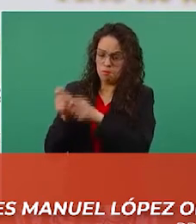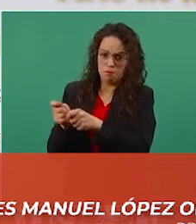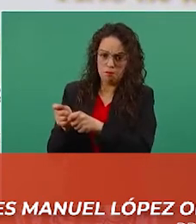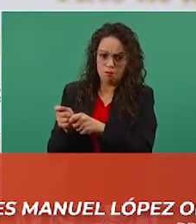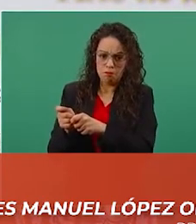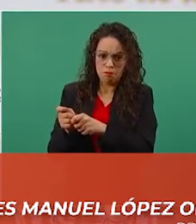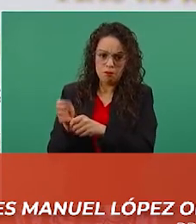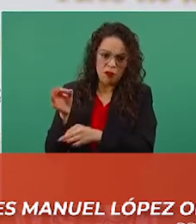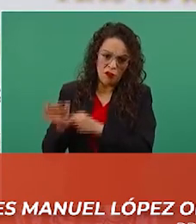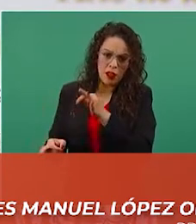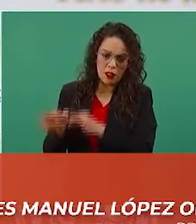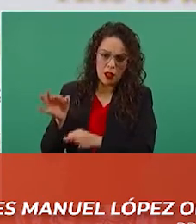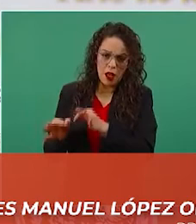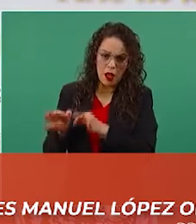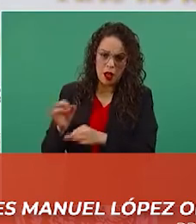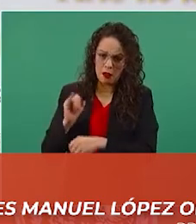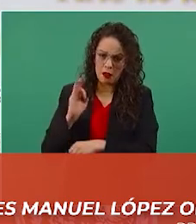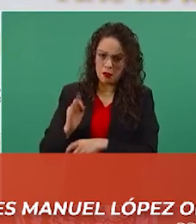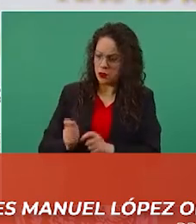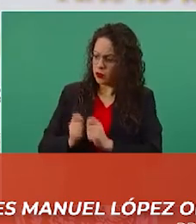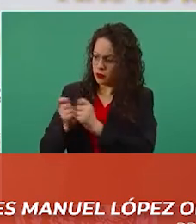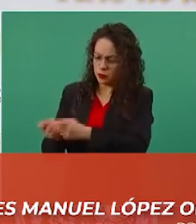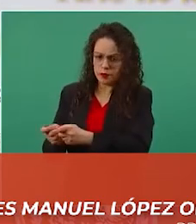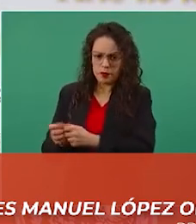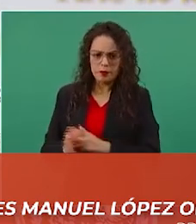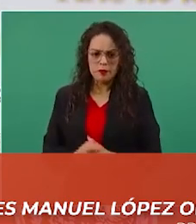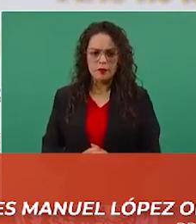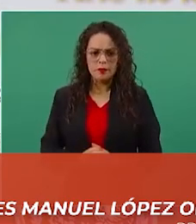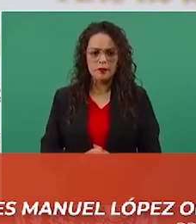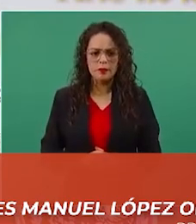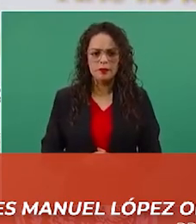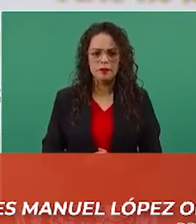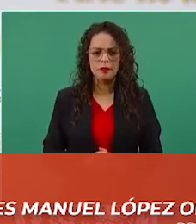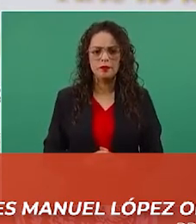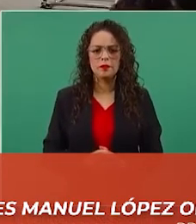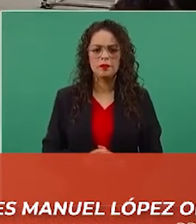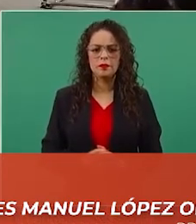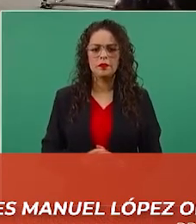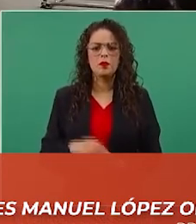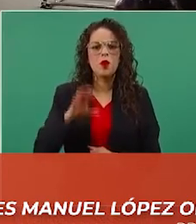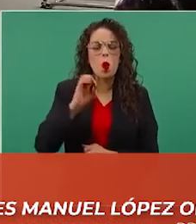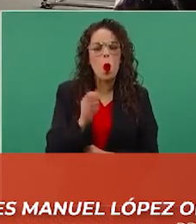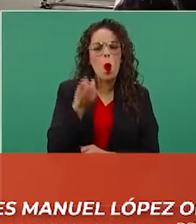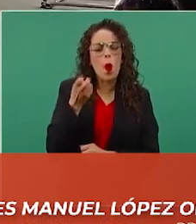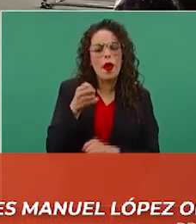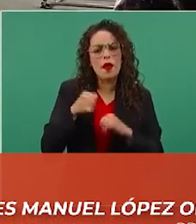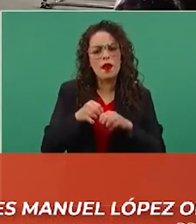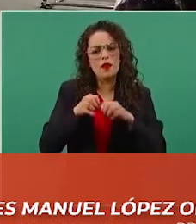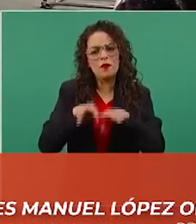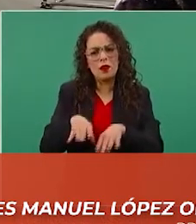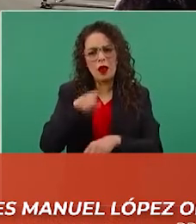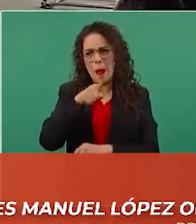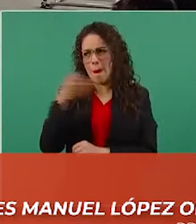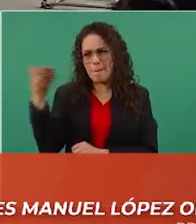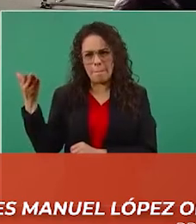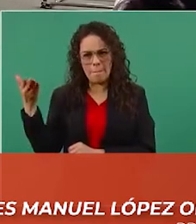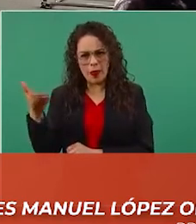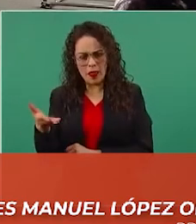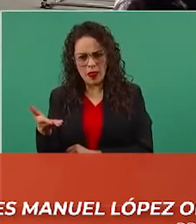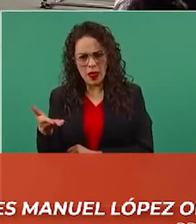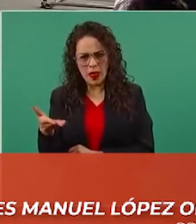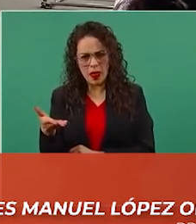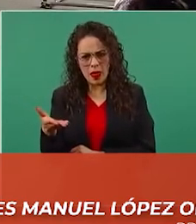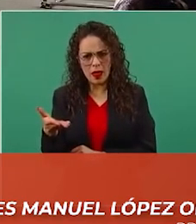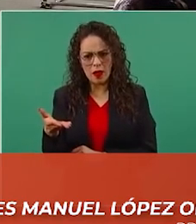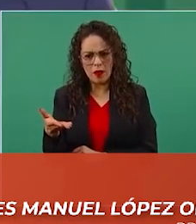a la Fiscalía, o es la información que están pidiendo